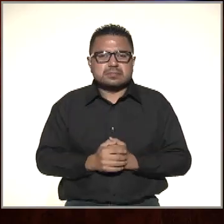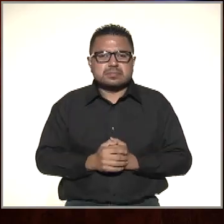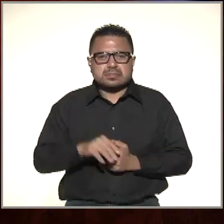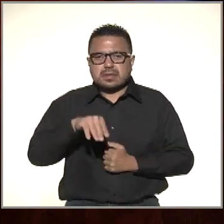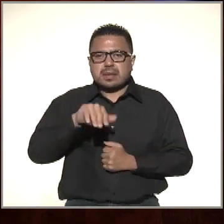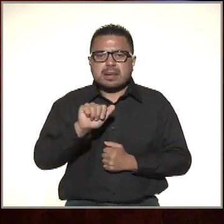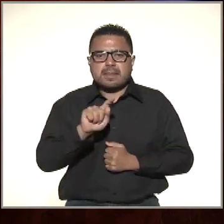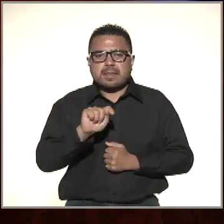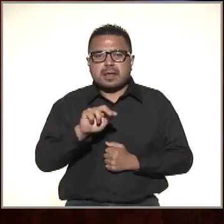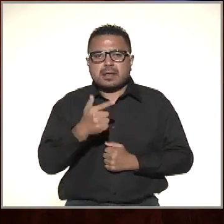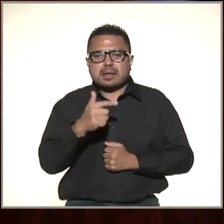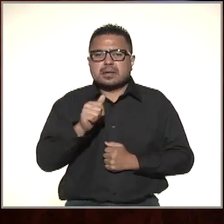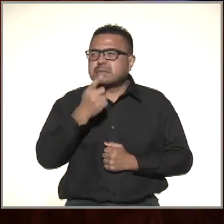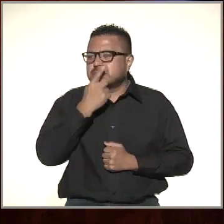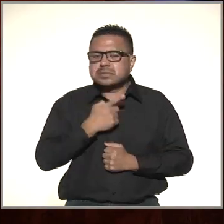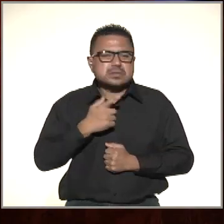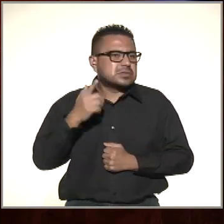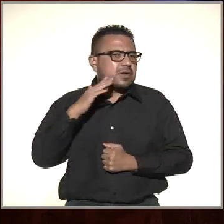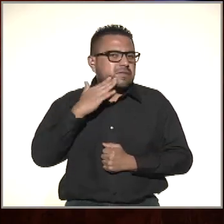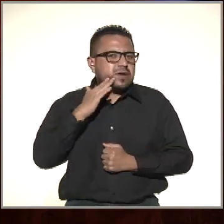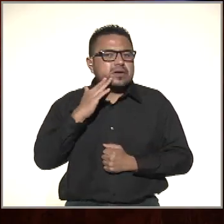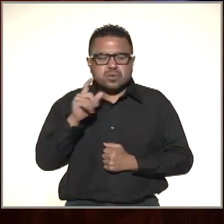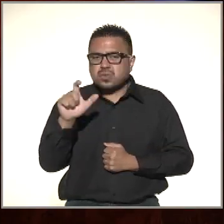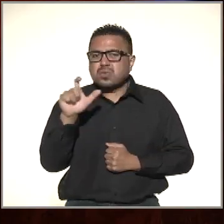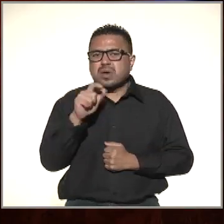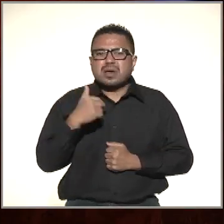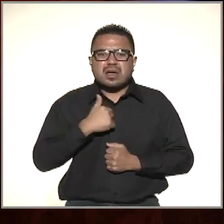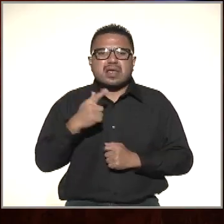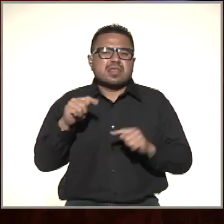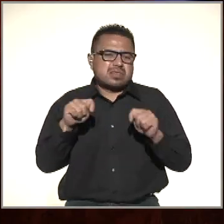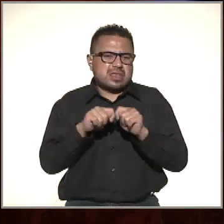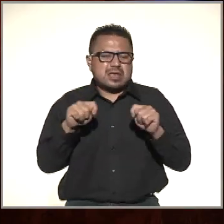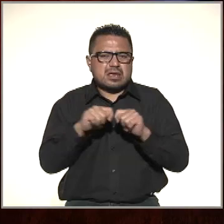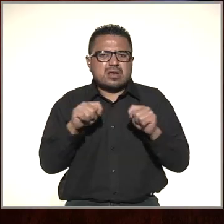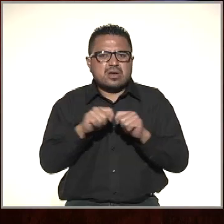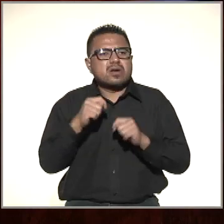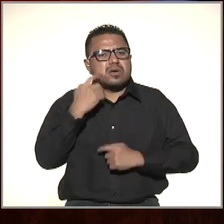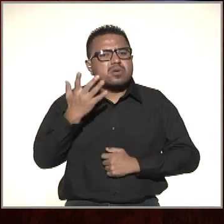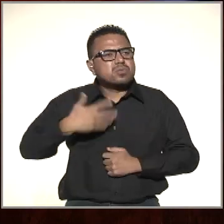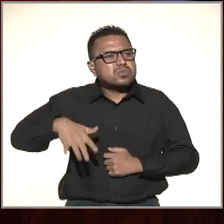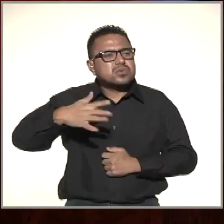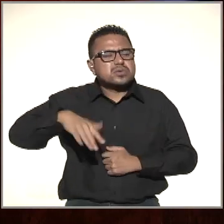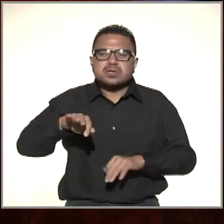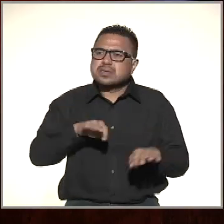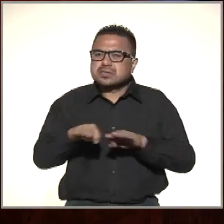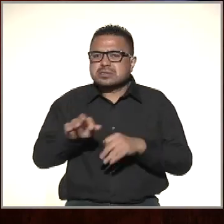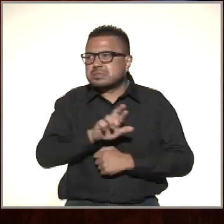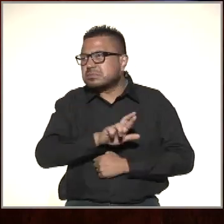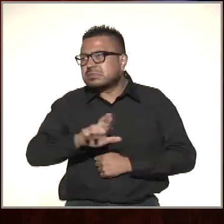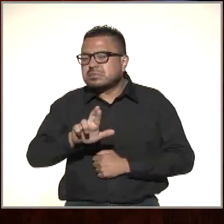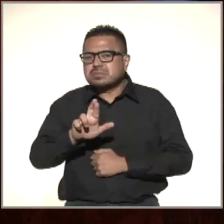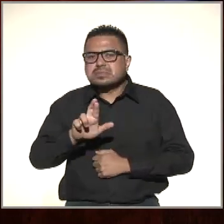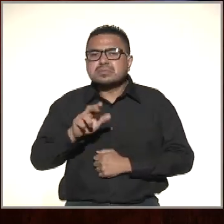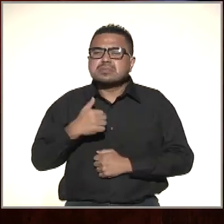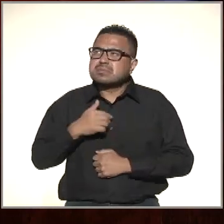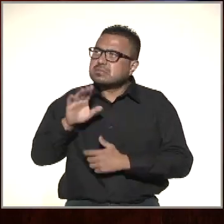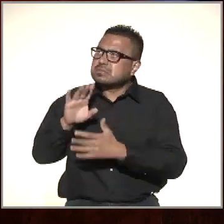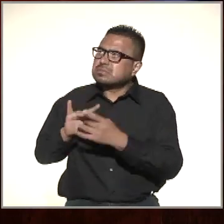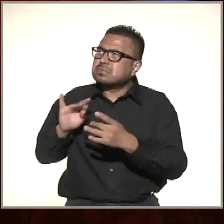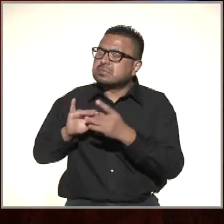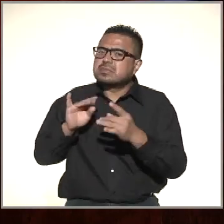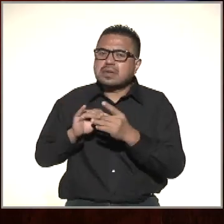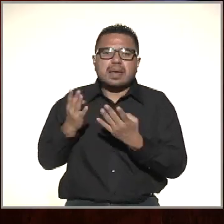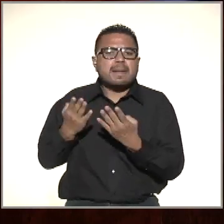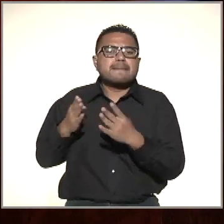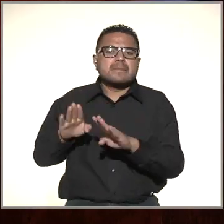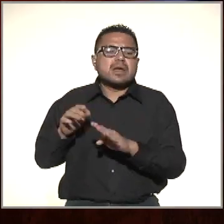Marta Laura nos dice en Facebook, cuando yo tuve un tío que cuando quise buscar trabajo, por lo regular, yo le decía que era una opción de